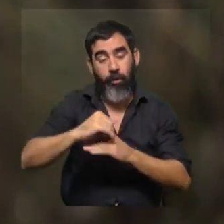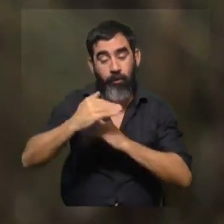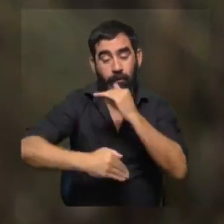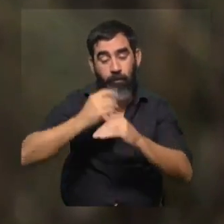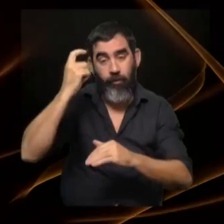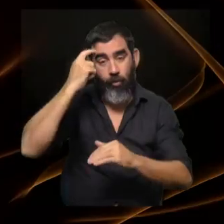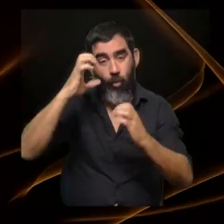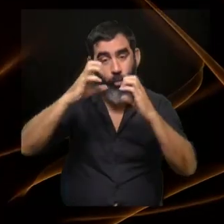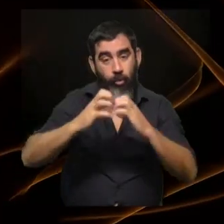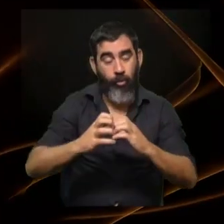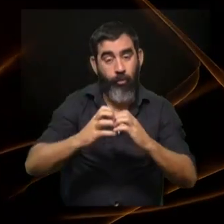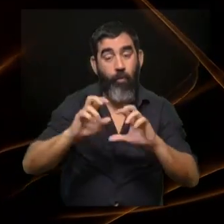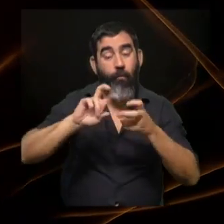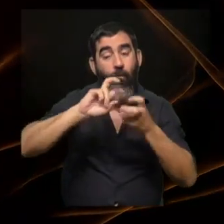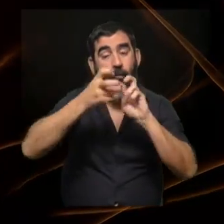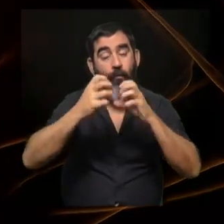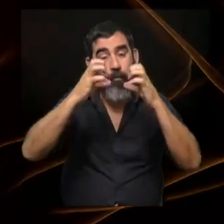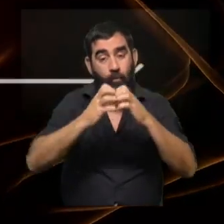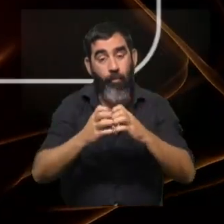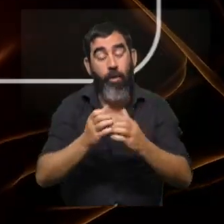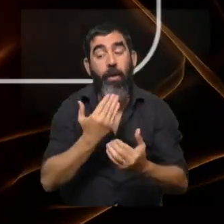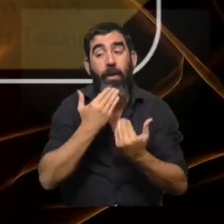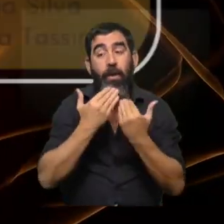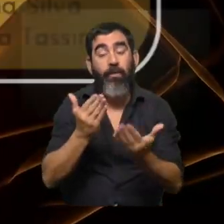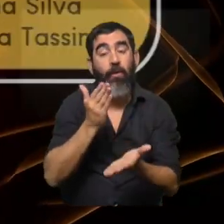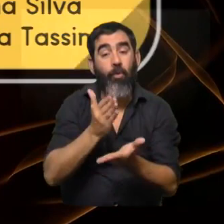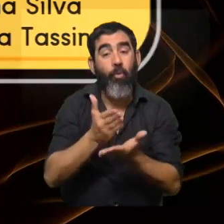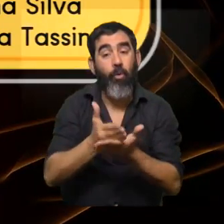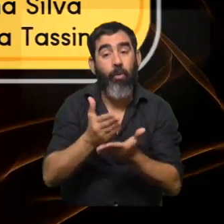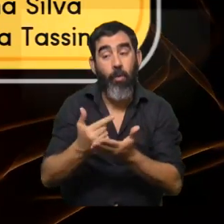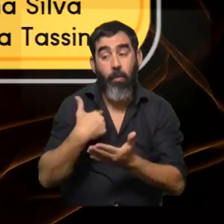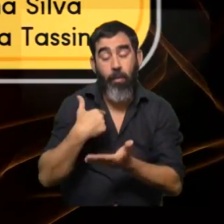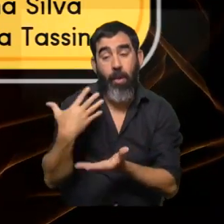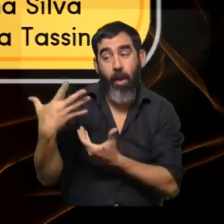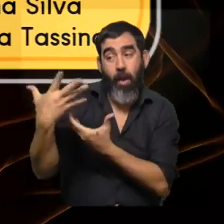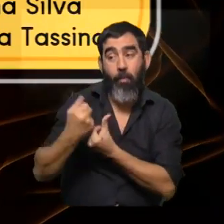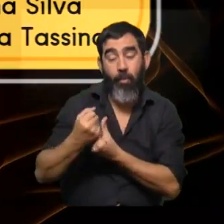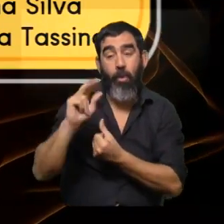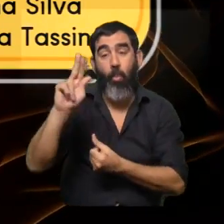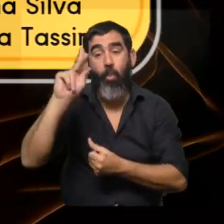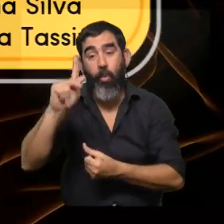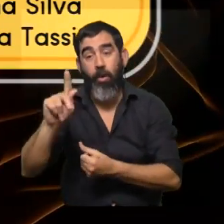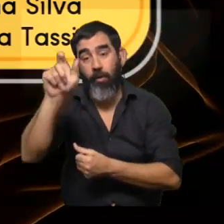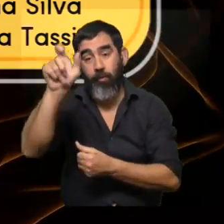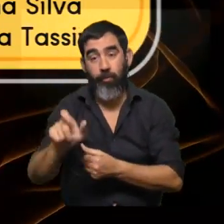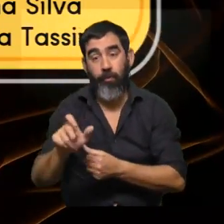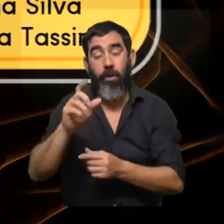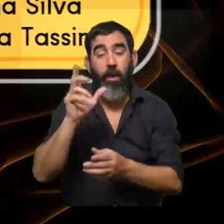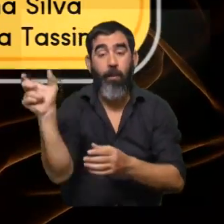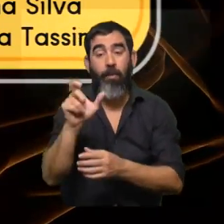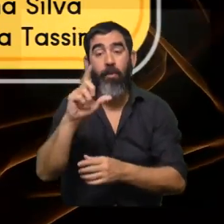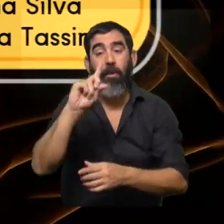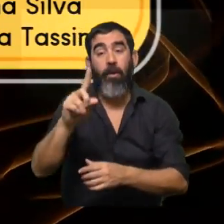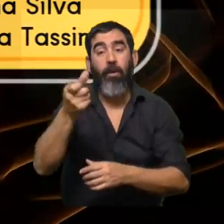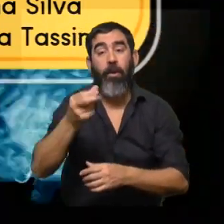volumen cerebral, surge en realidad con una colaboración con quien es mi cotutora en el exterior, en Reino Unido, que es Victoria Garfield, y Hassan Dashty,